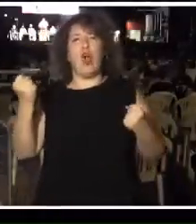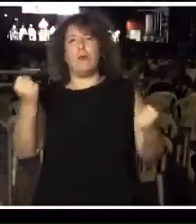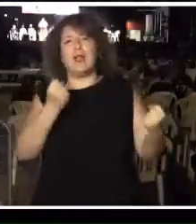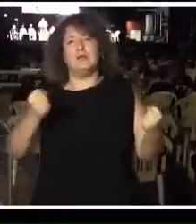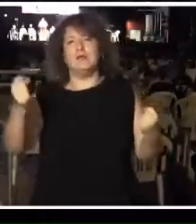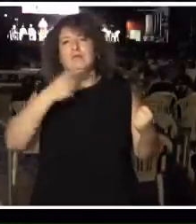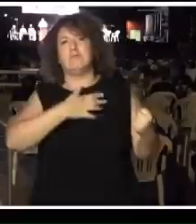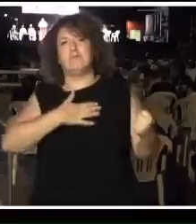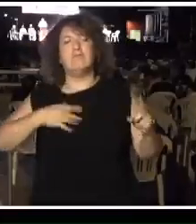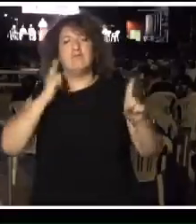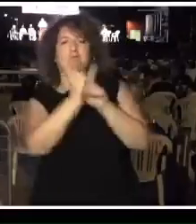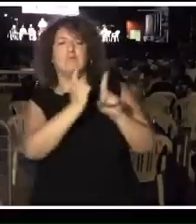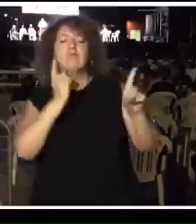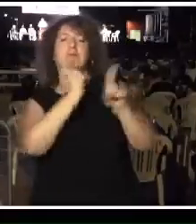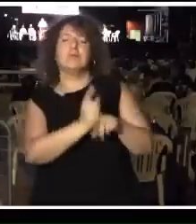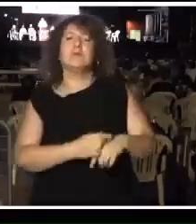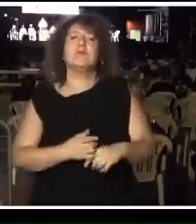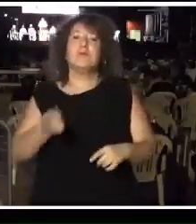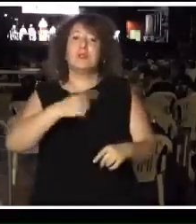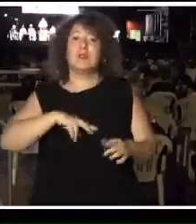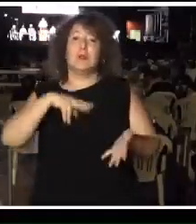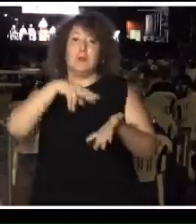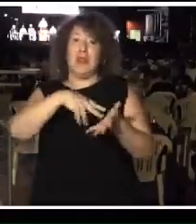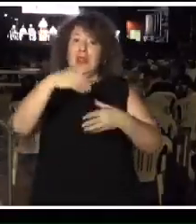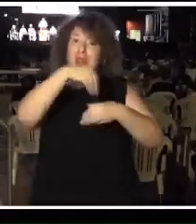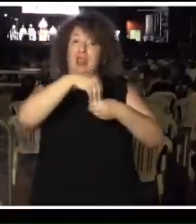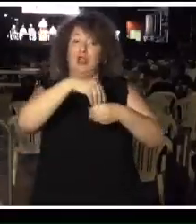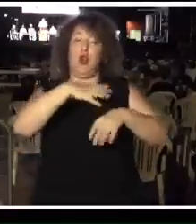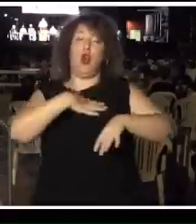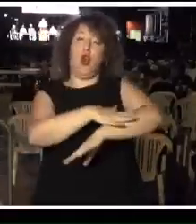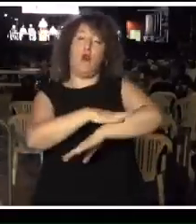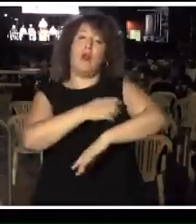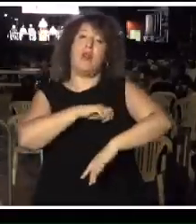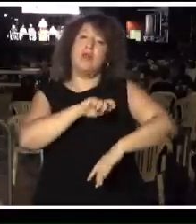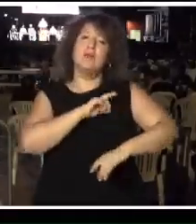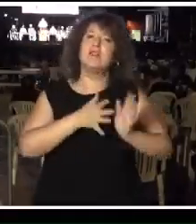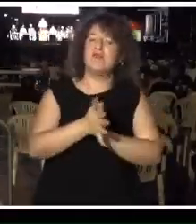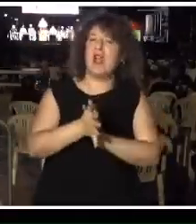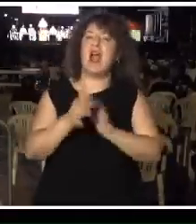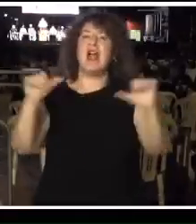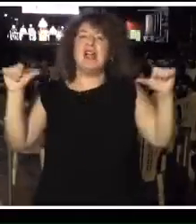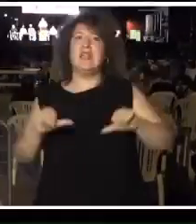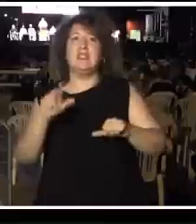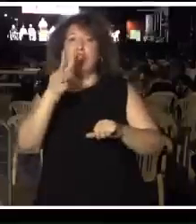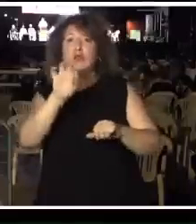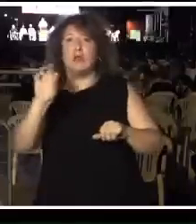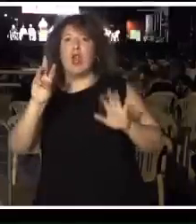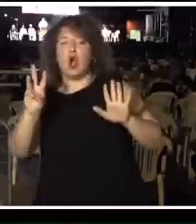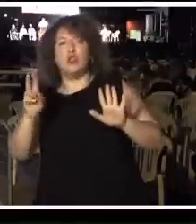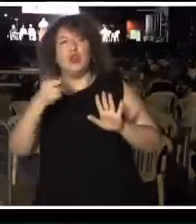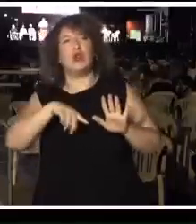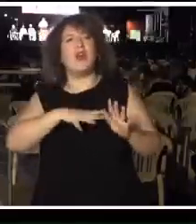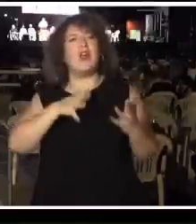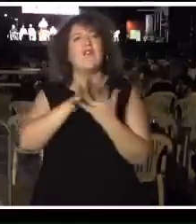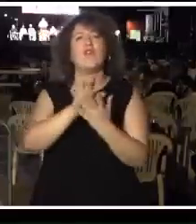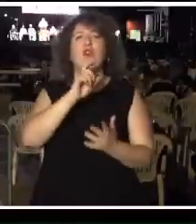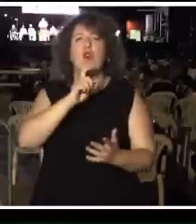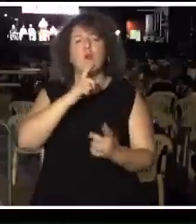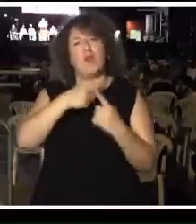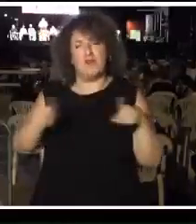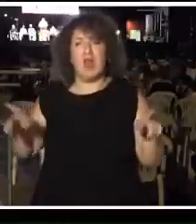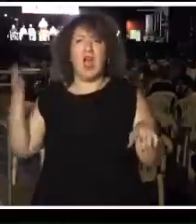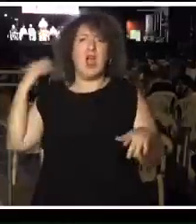de España ha marcado la diferencia entre la forma de abordar la crisis de 2008, entonces con grandes recortes